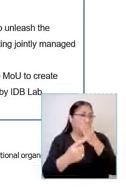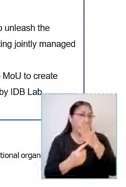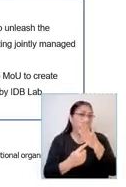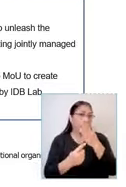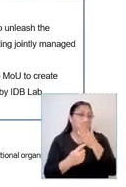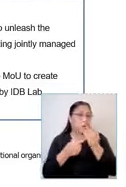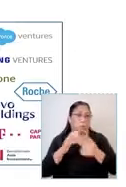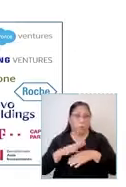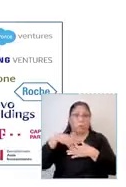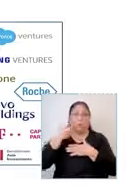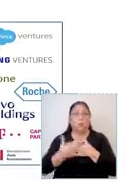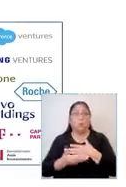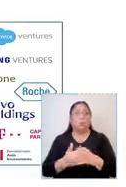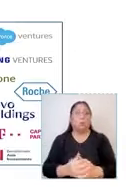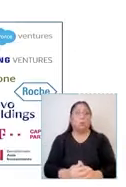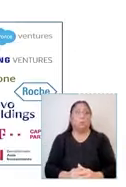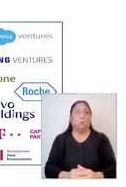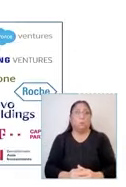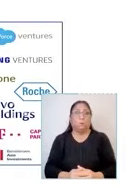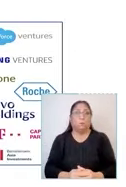Siguiente diapositiva.